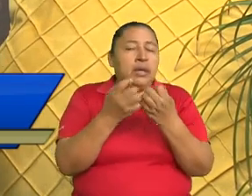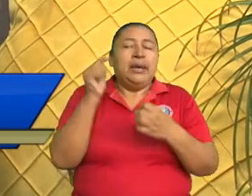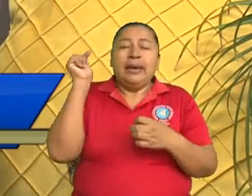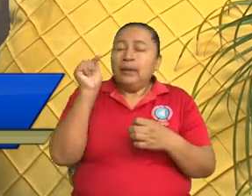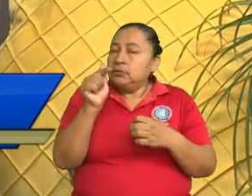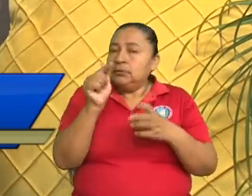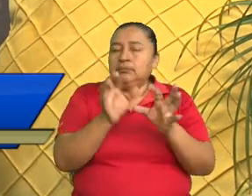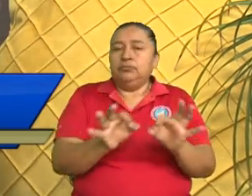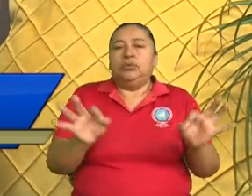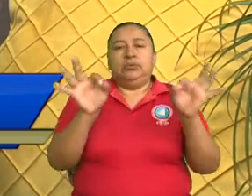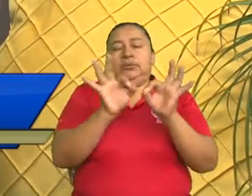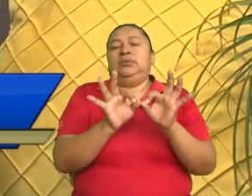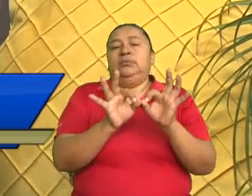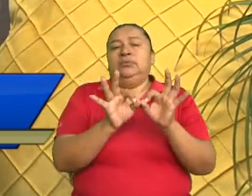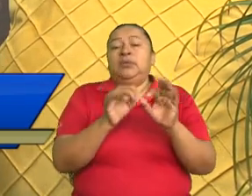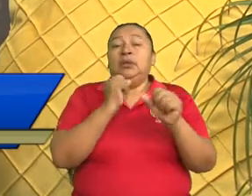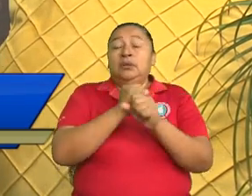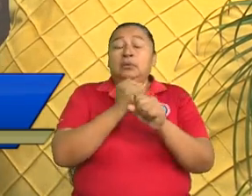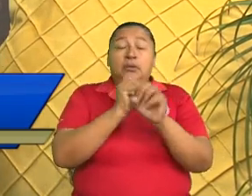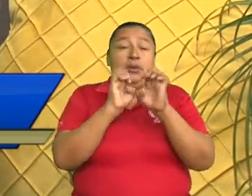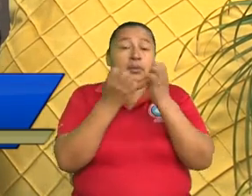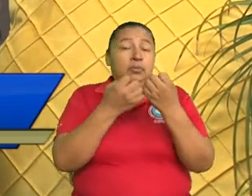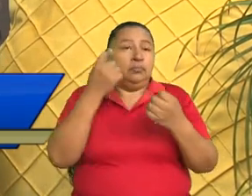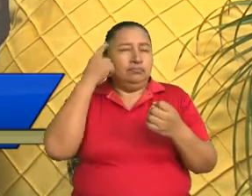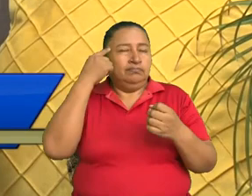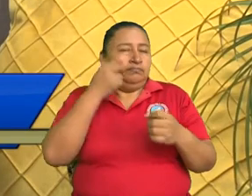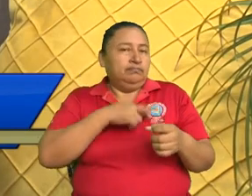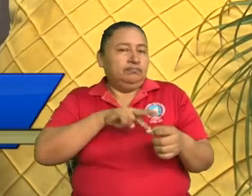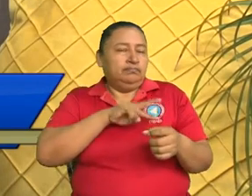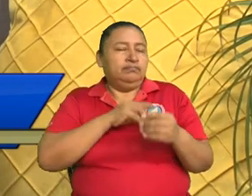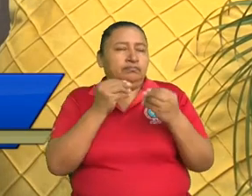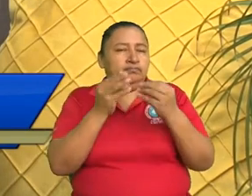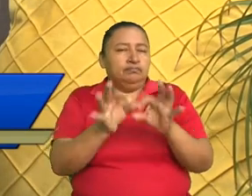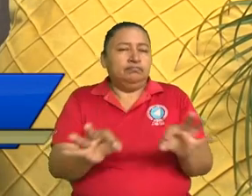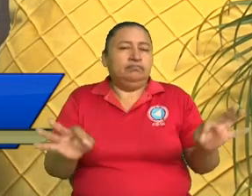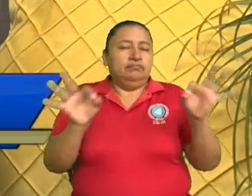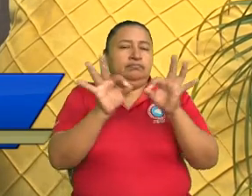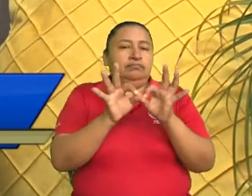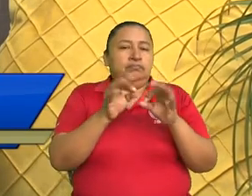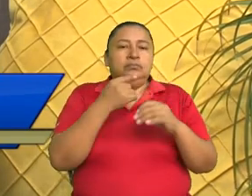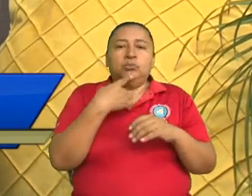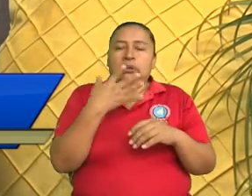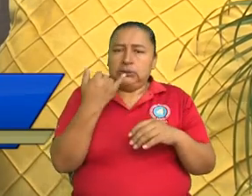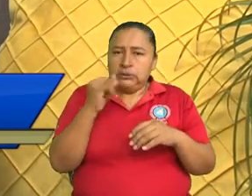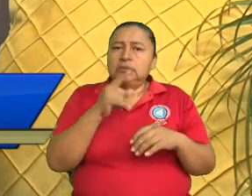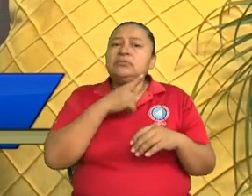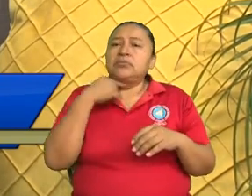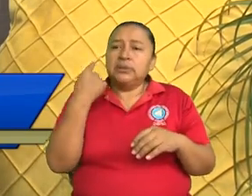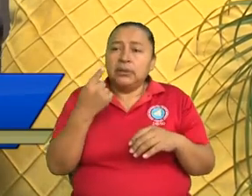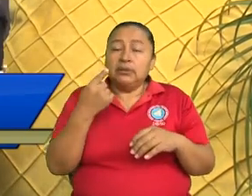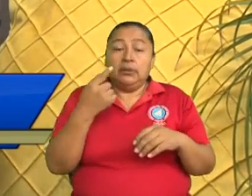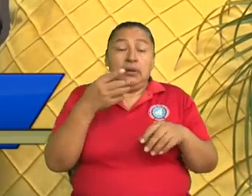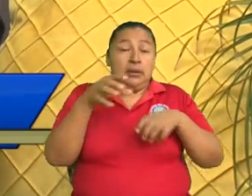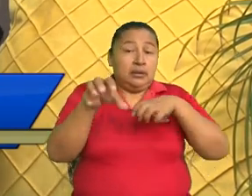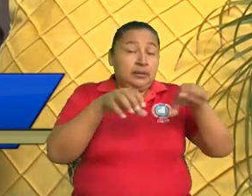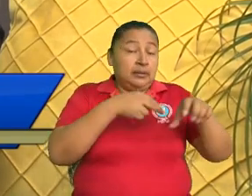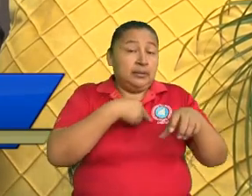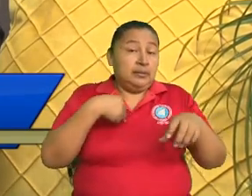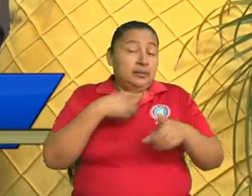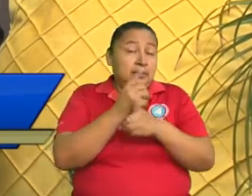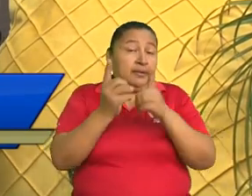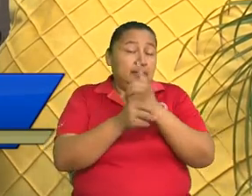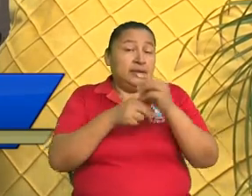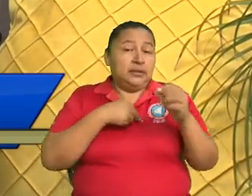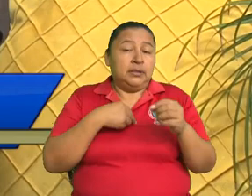El trabajo de equipo nosotros lo valoramos de muy importante porque, si bien es cierto, las acciones se tienen que hacer, pero cuando nos juntamos